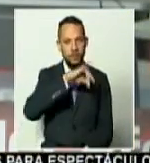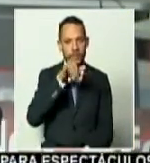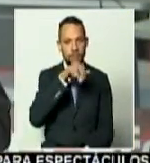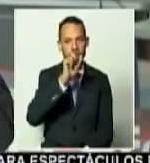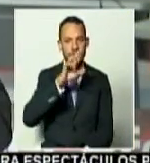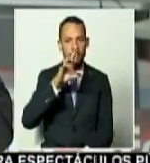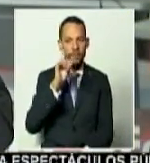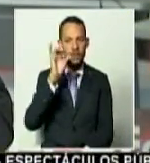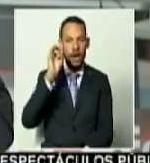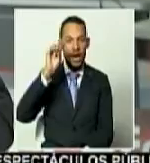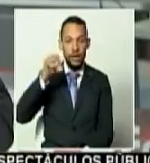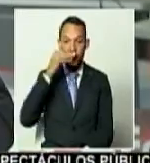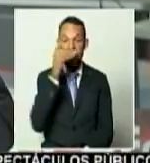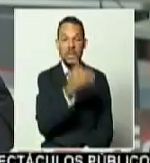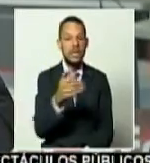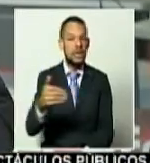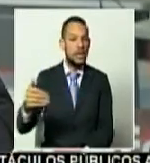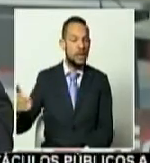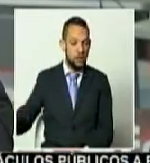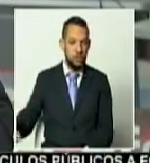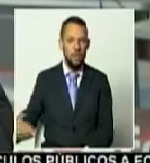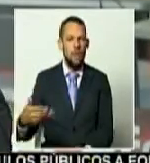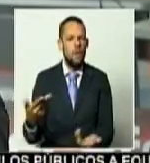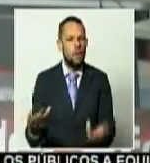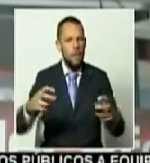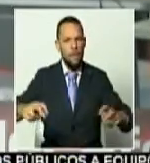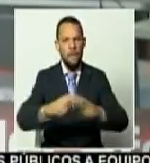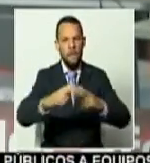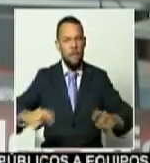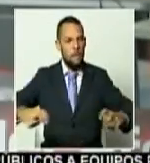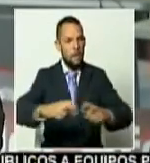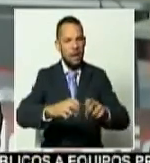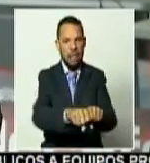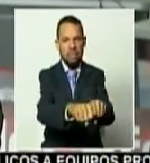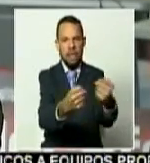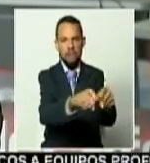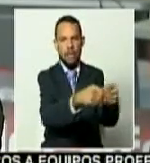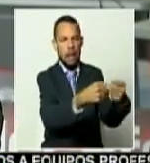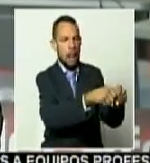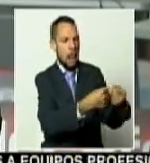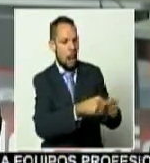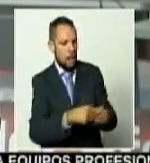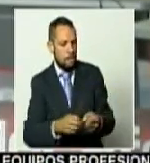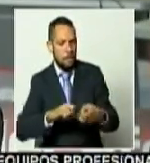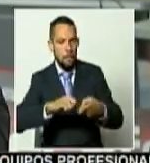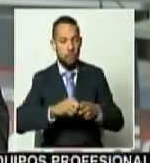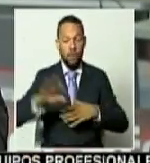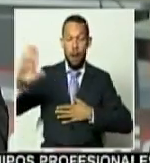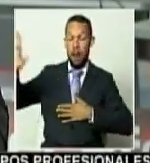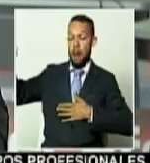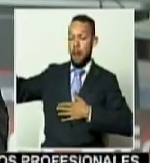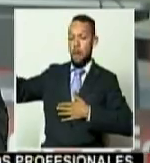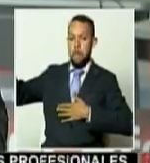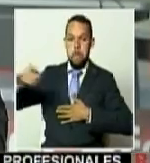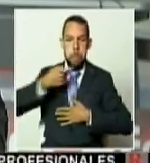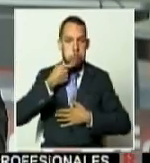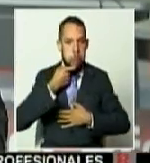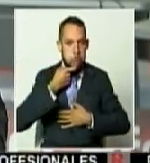en especial los niños, se quejan por el mal estado de su parque principal. Aseguran que son muchas las promesas, pero pocos los